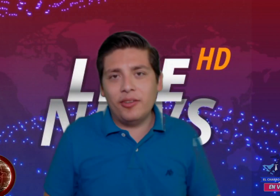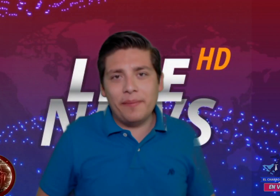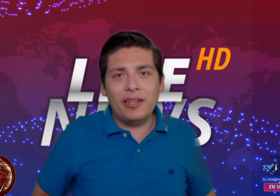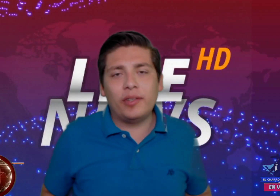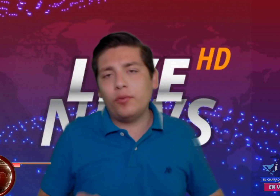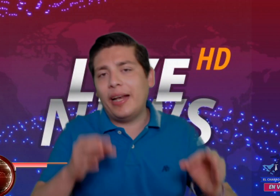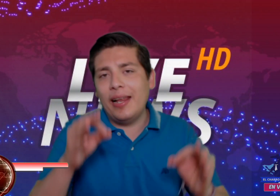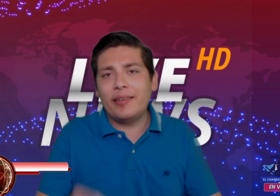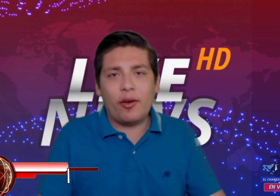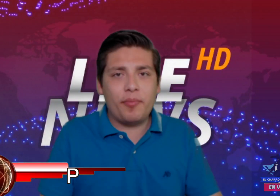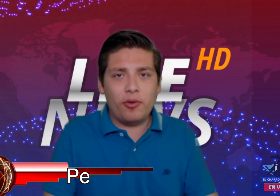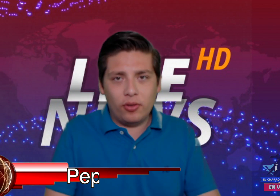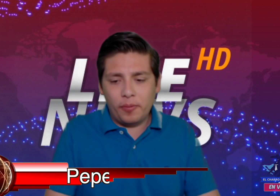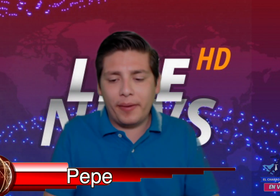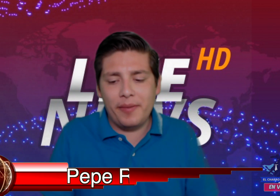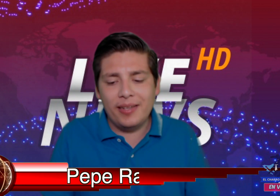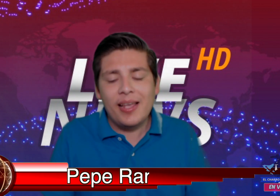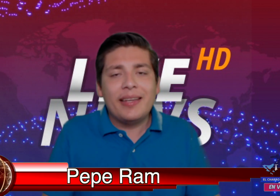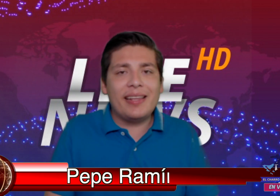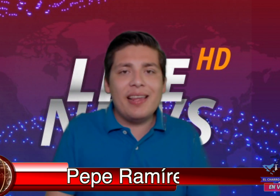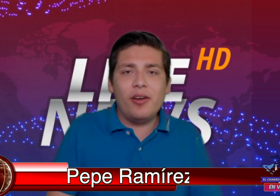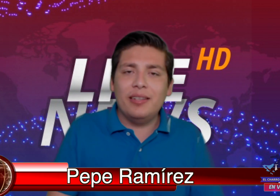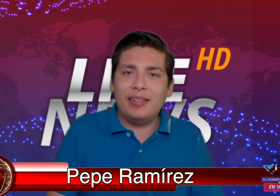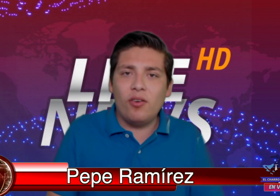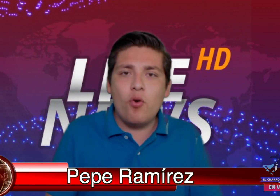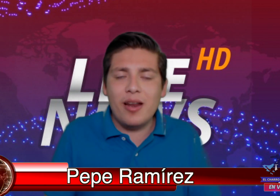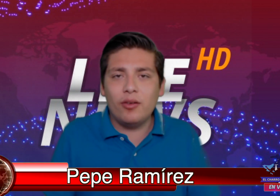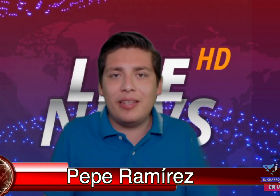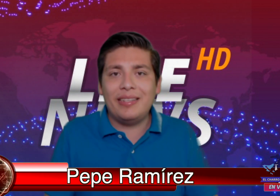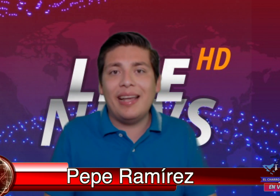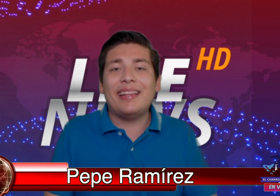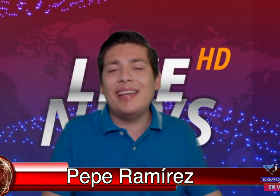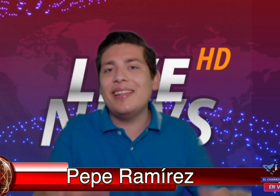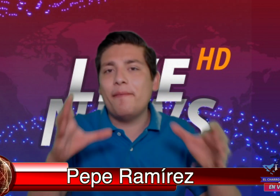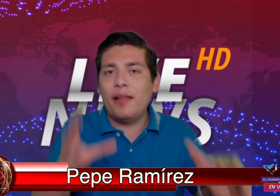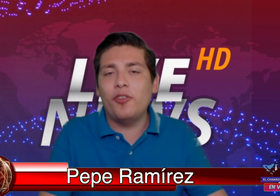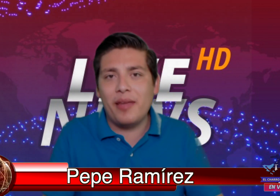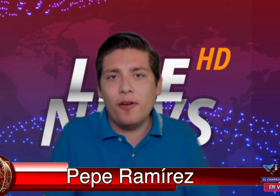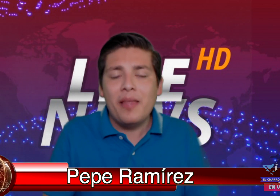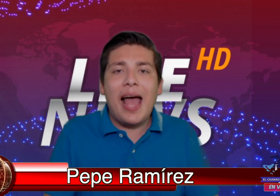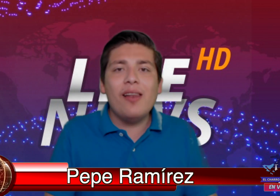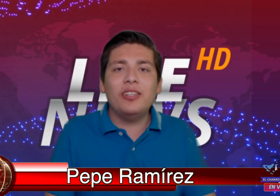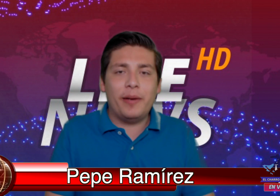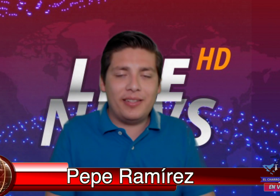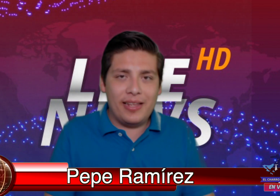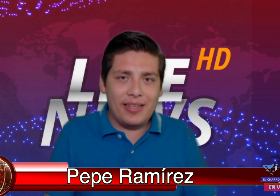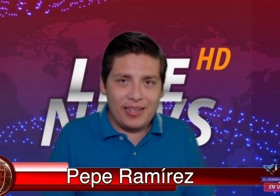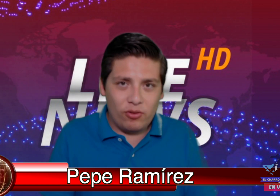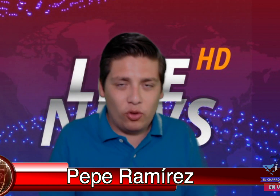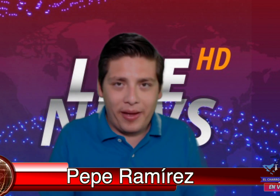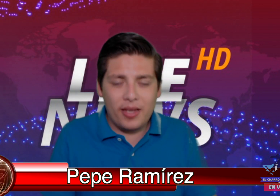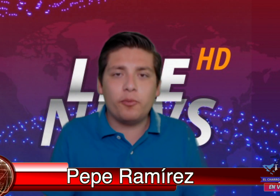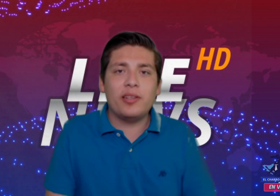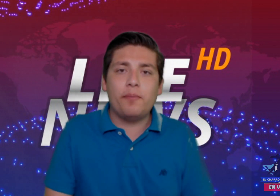Hola, ¿qué tal amigos? Bienvenidos a su canal El Charro en Vivo. Yo soy Pepe Ramírez y el día de hoy les traigo una noticia que tiene temblando de miedo a los expresidentes